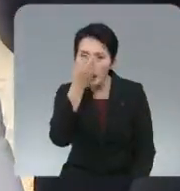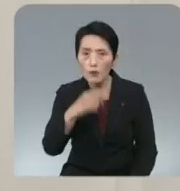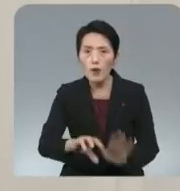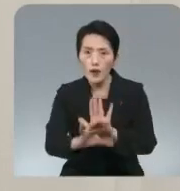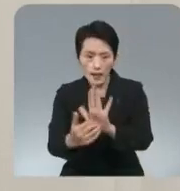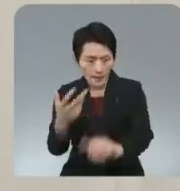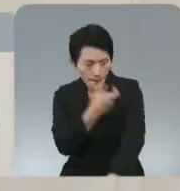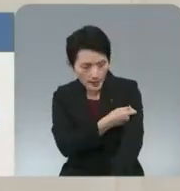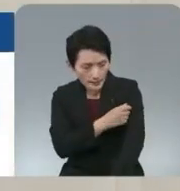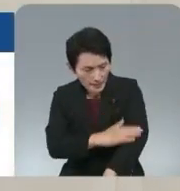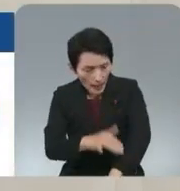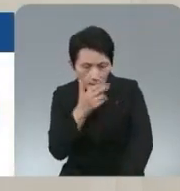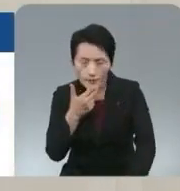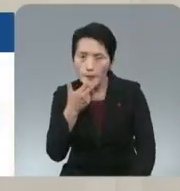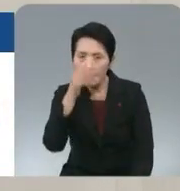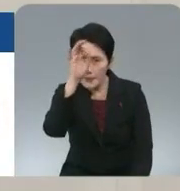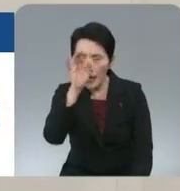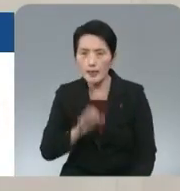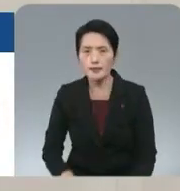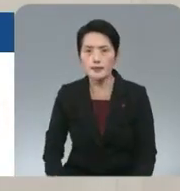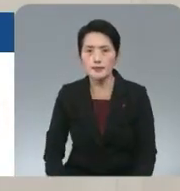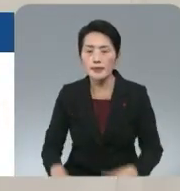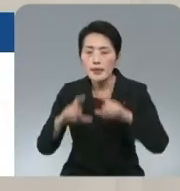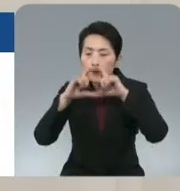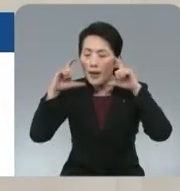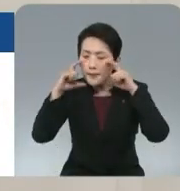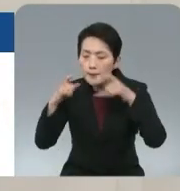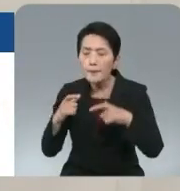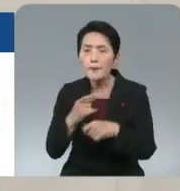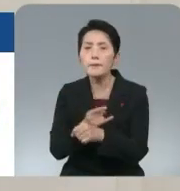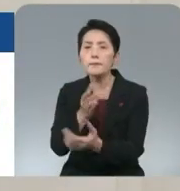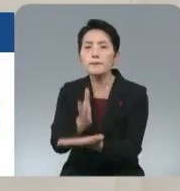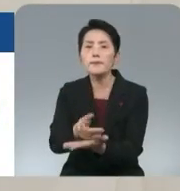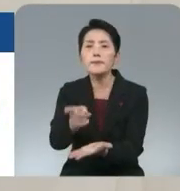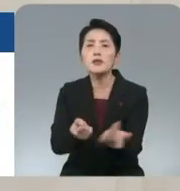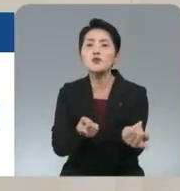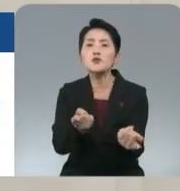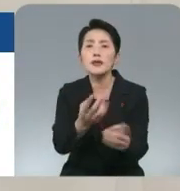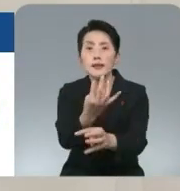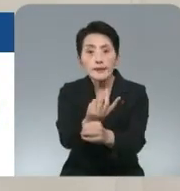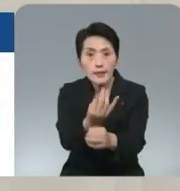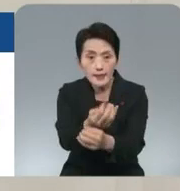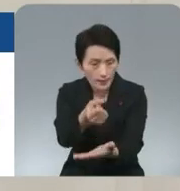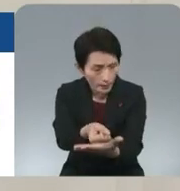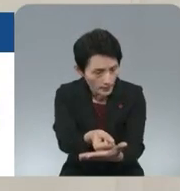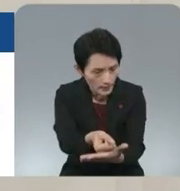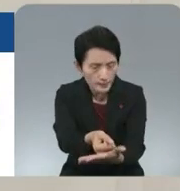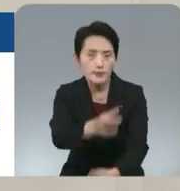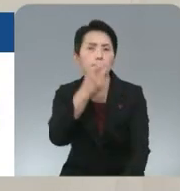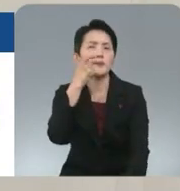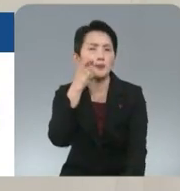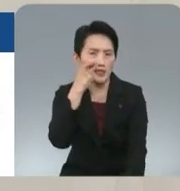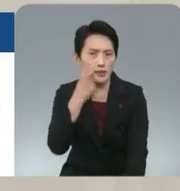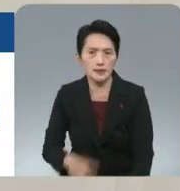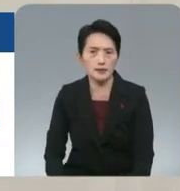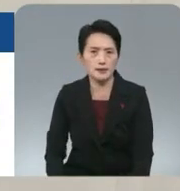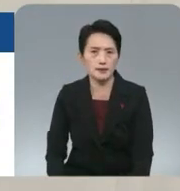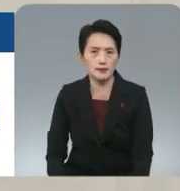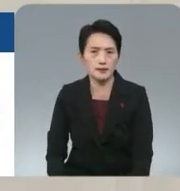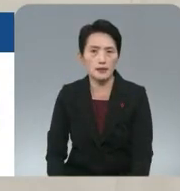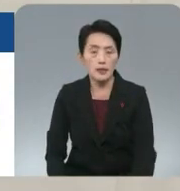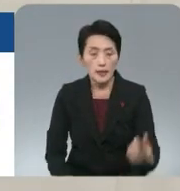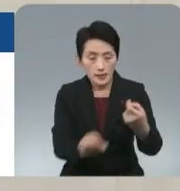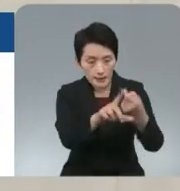535 enfermos graves a nivel nacional con más de 500 personas por segundo día consecutivo según las autoridades